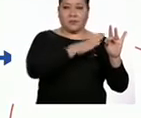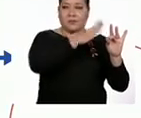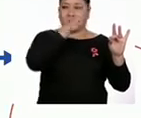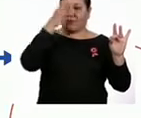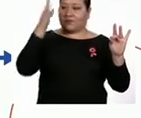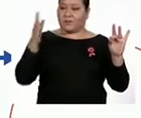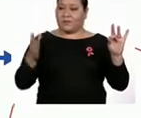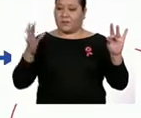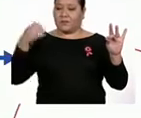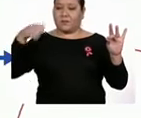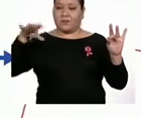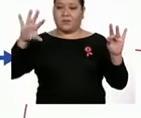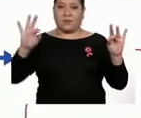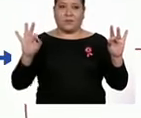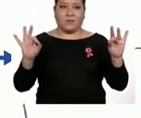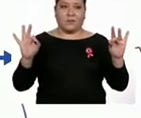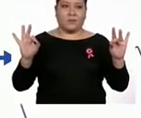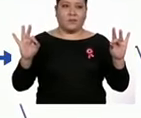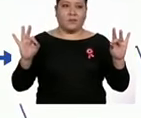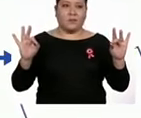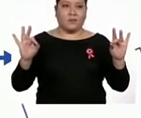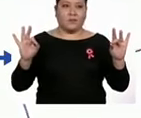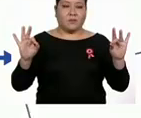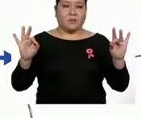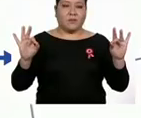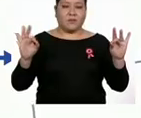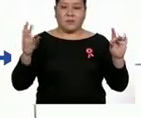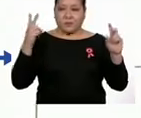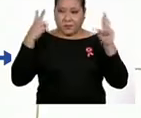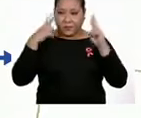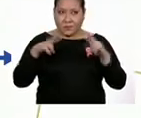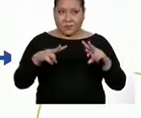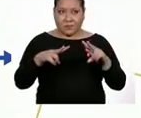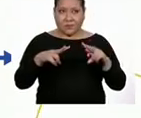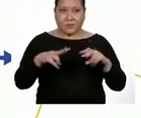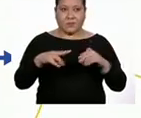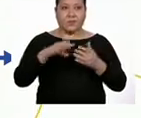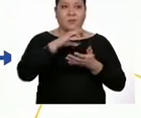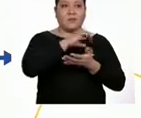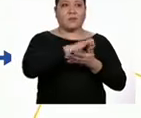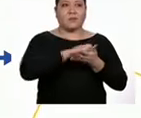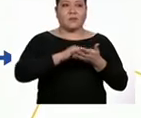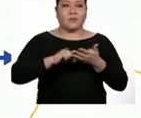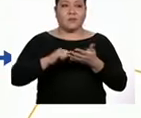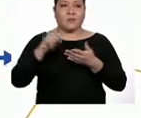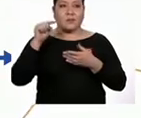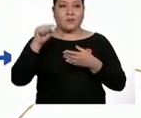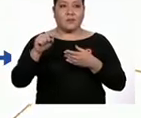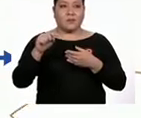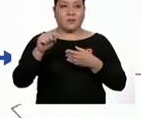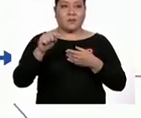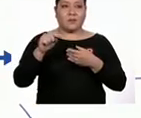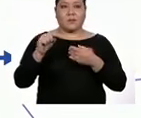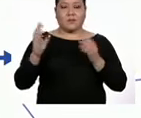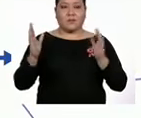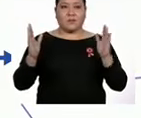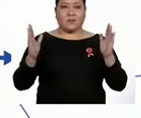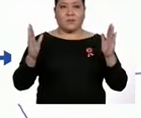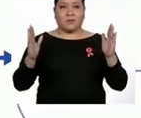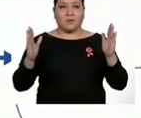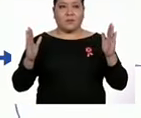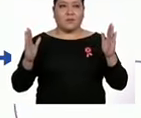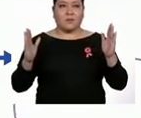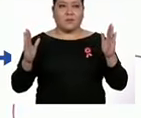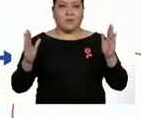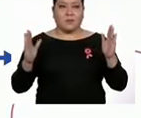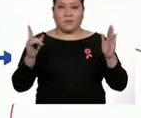8 y las 19 horas. Si tenemos en cuenta que la diferencia simétrica es el intervalo